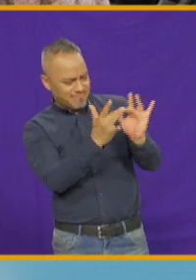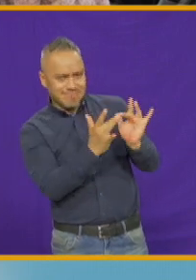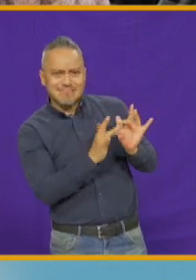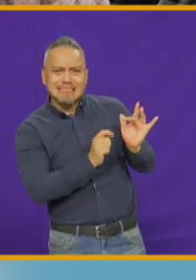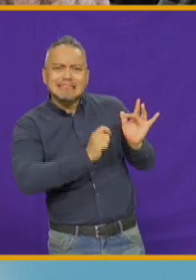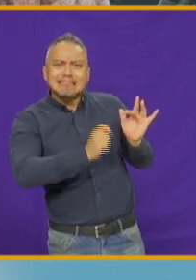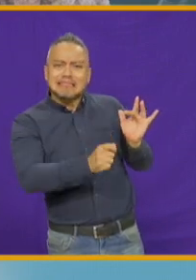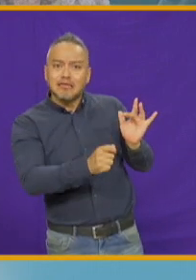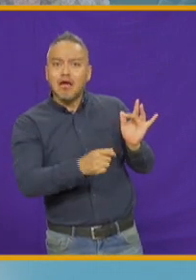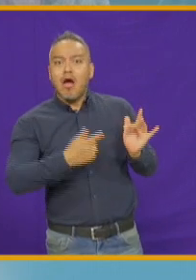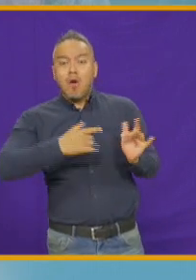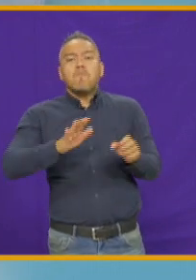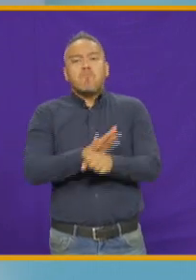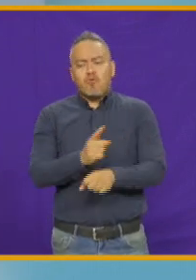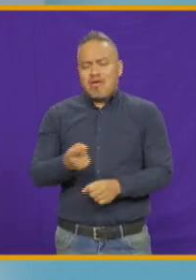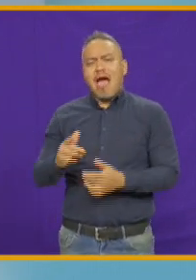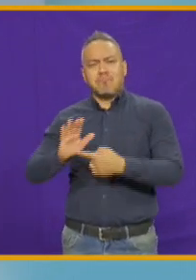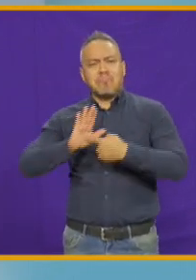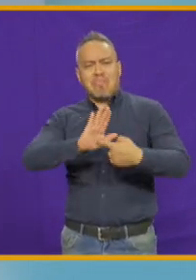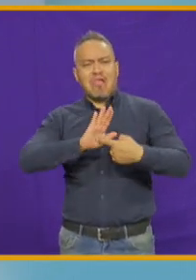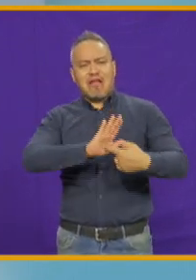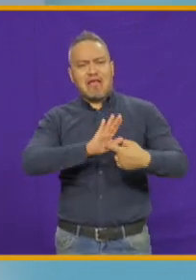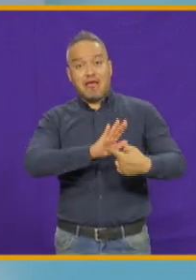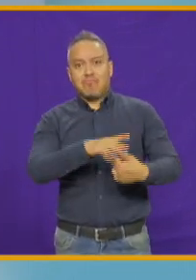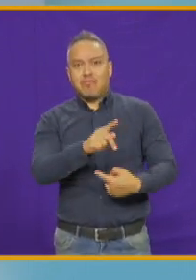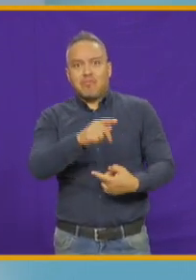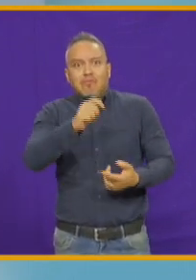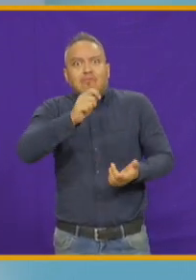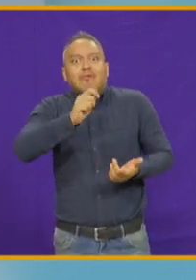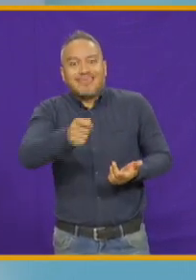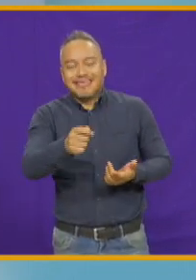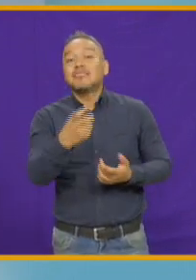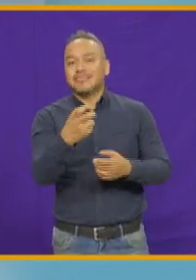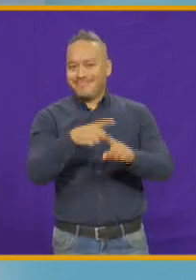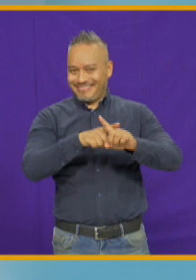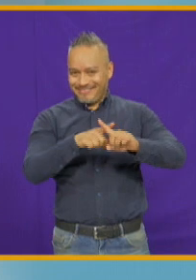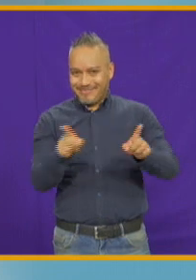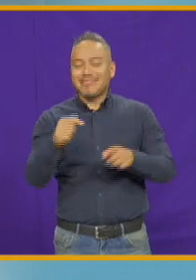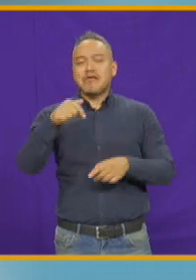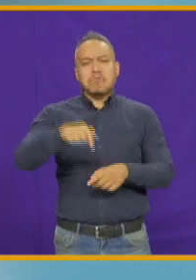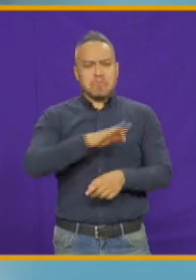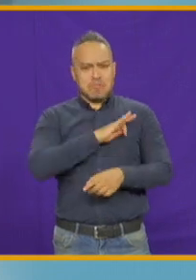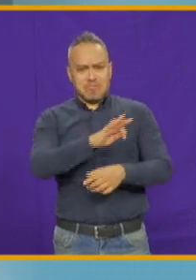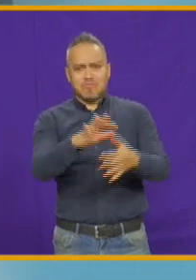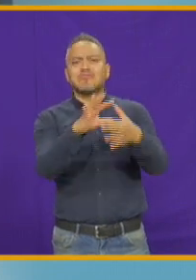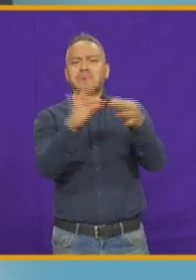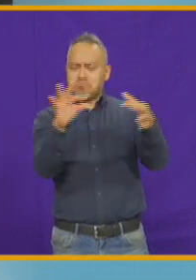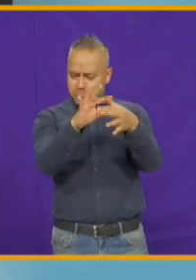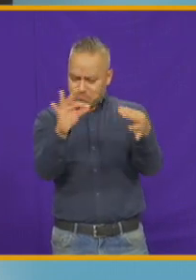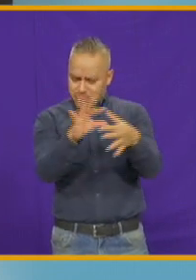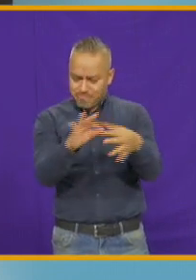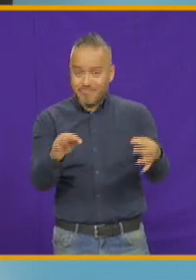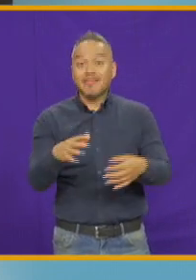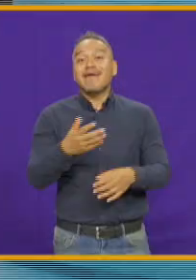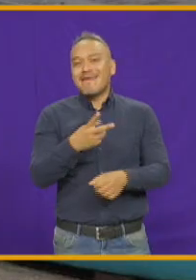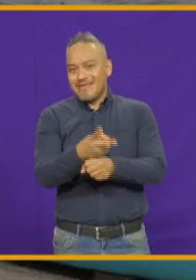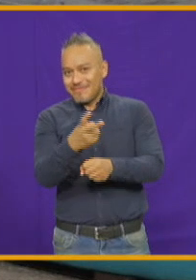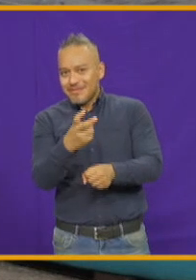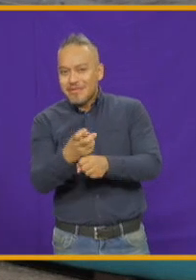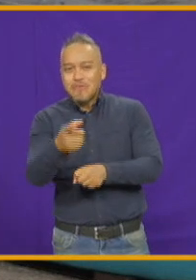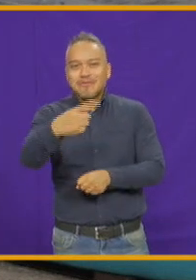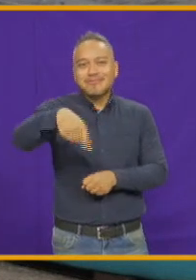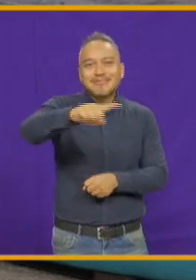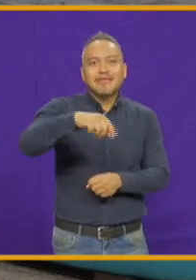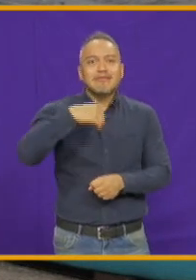podemos hablarlas pero no entenderlas Y entonces daría lo mismo que estemos dando información que no funcionan no Entonces los invitamos también a que si tienen alguna necesidad